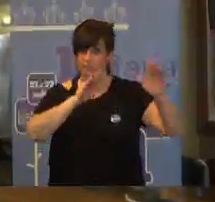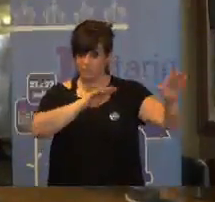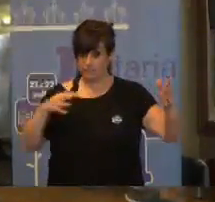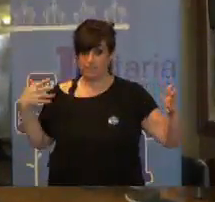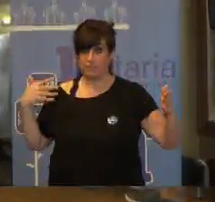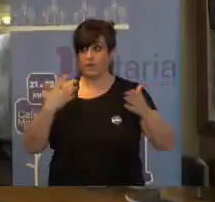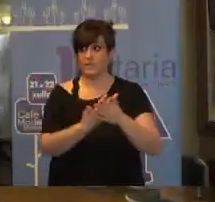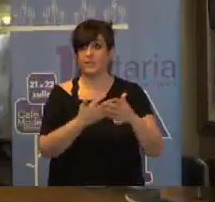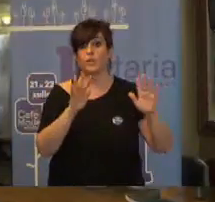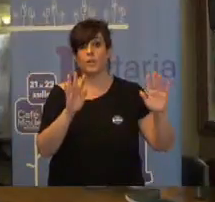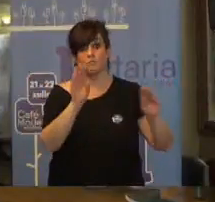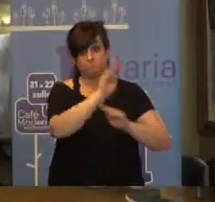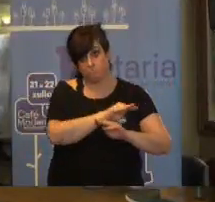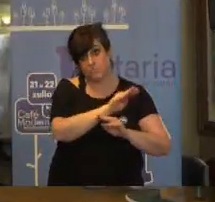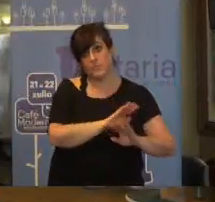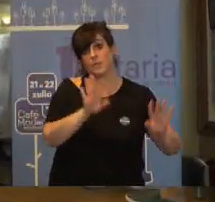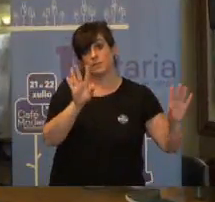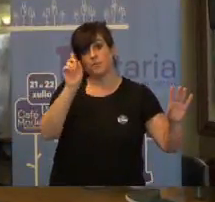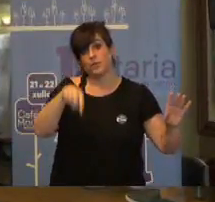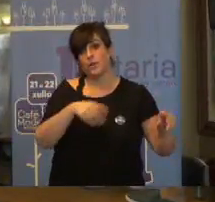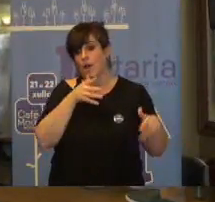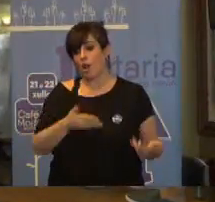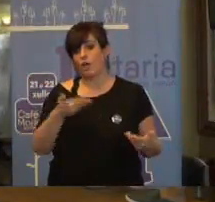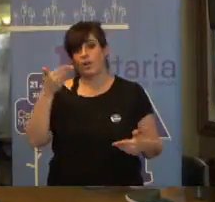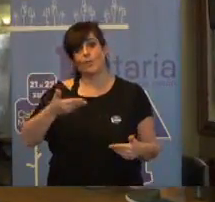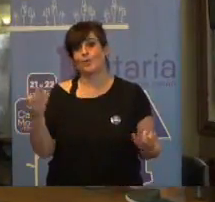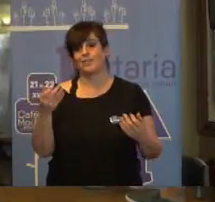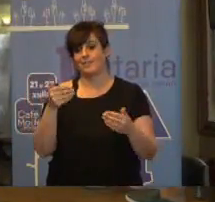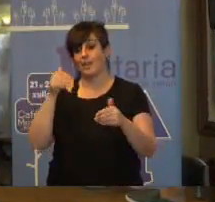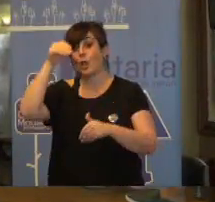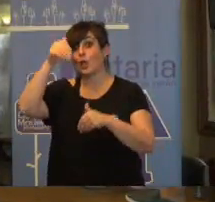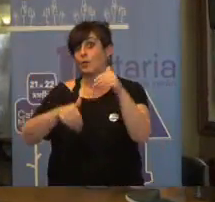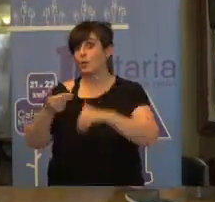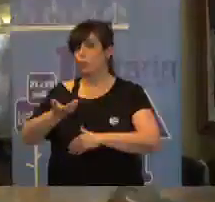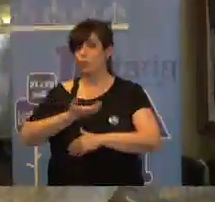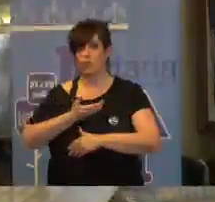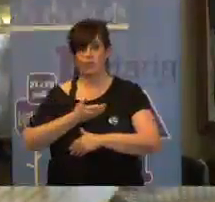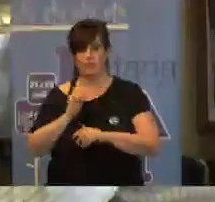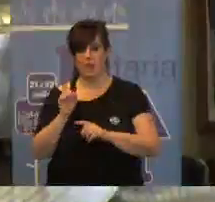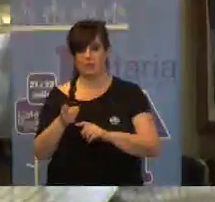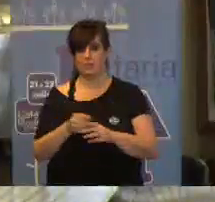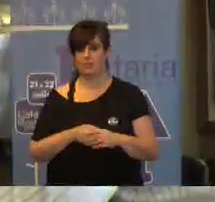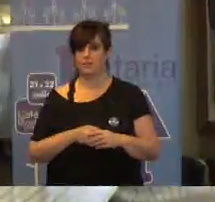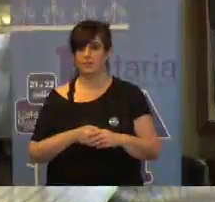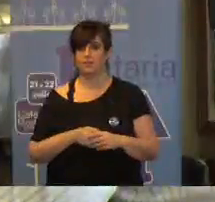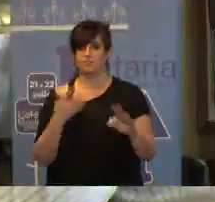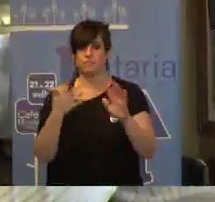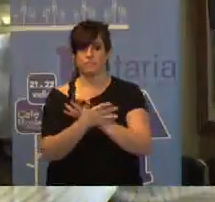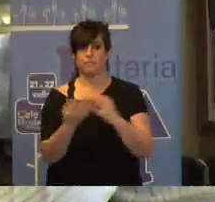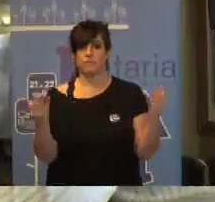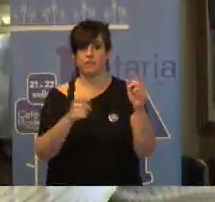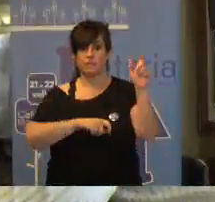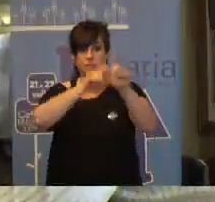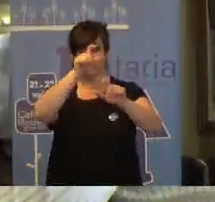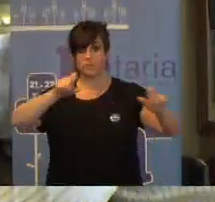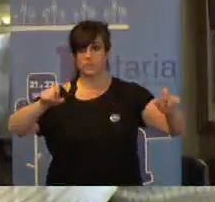sin perder de vista que precisamente o importante ahora son as municipales e, polo tanto, o importante é a alianza que cos ciudadanos e que a